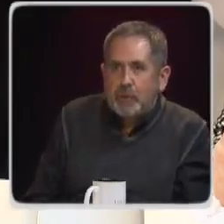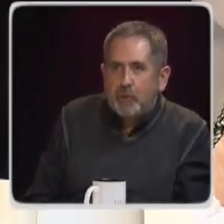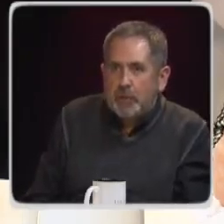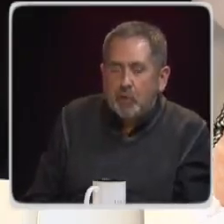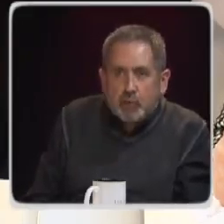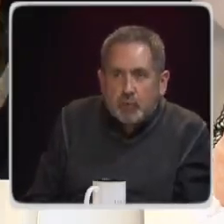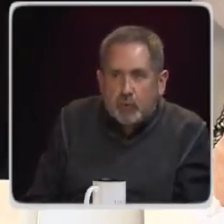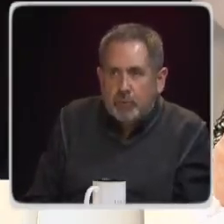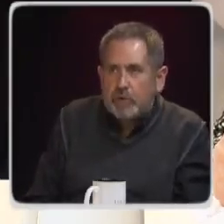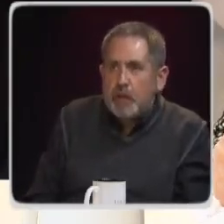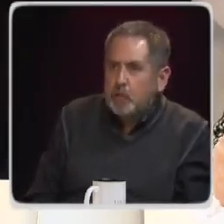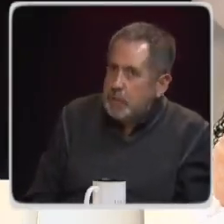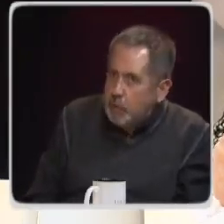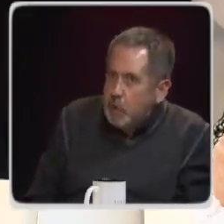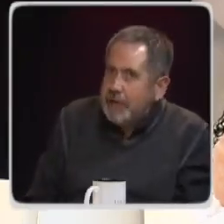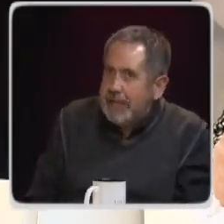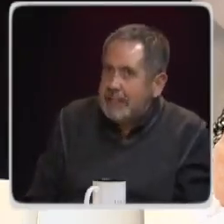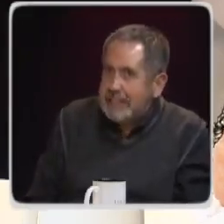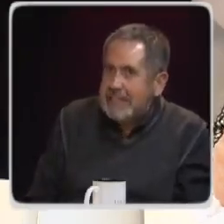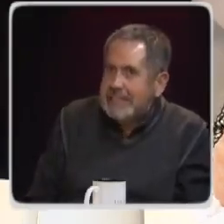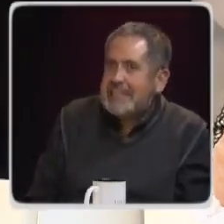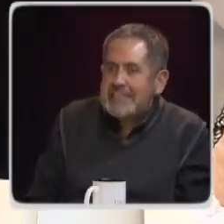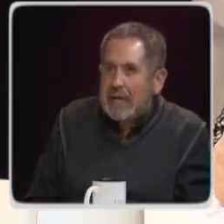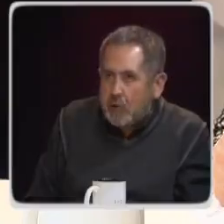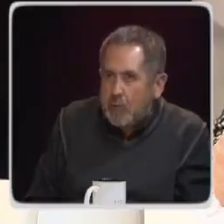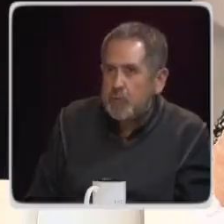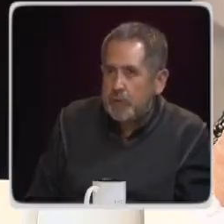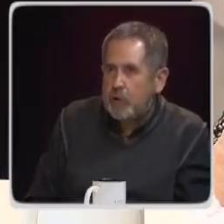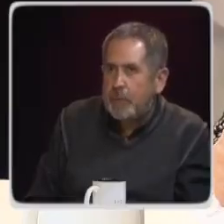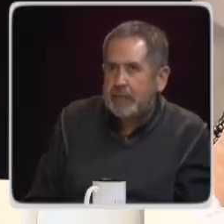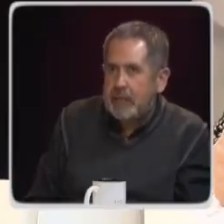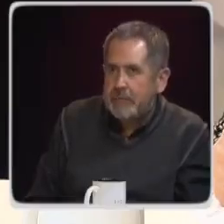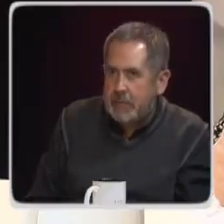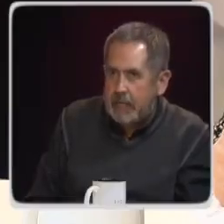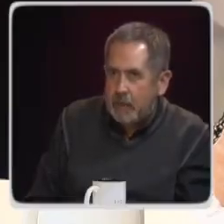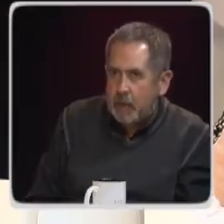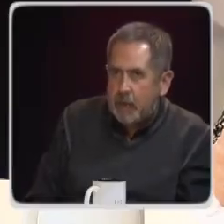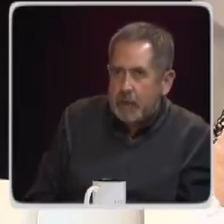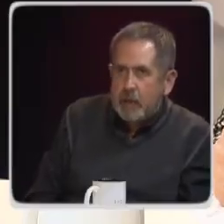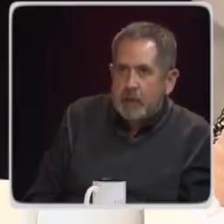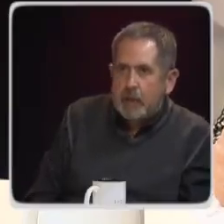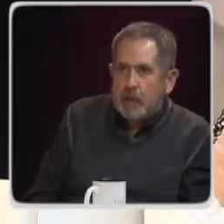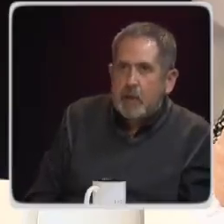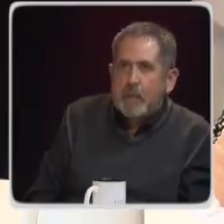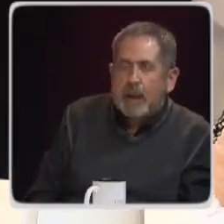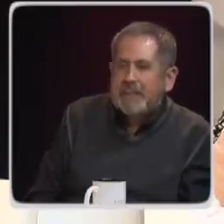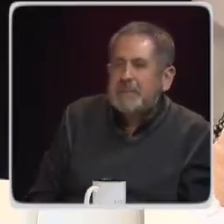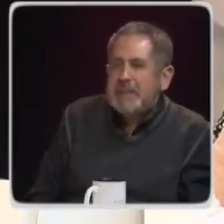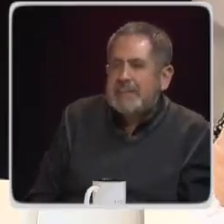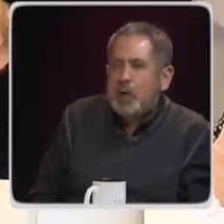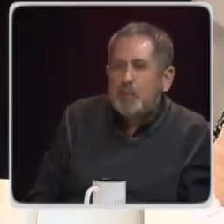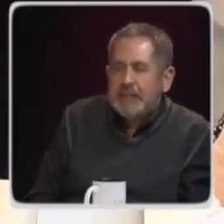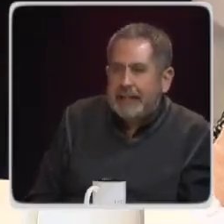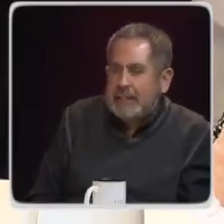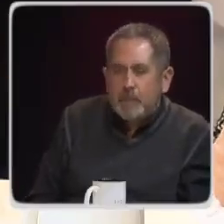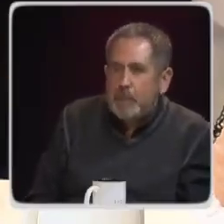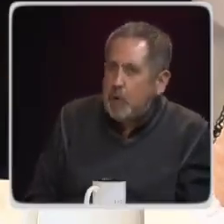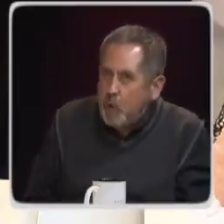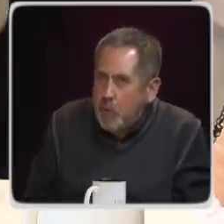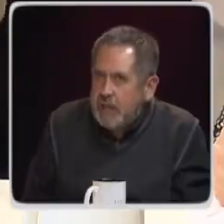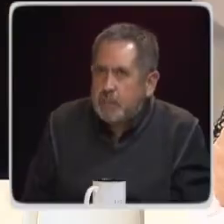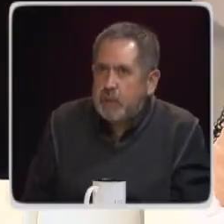diputada. Debemos tener un salón de educación bilingüe dentro de donde los maestros,